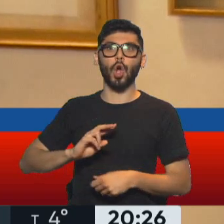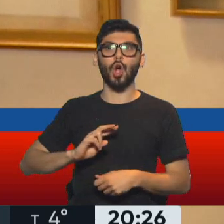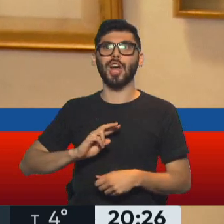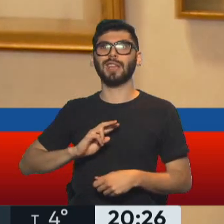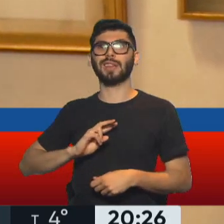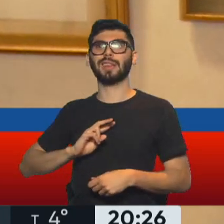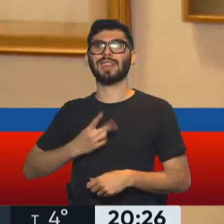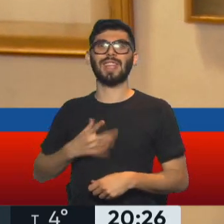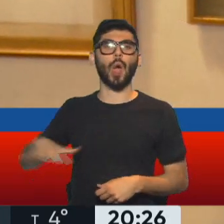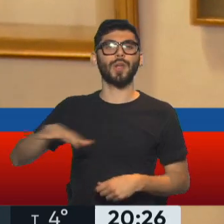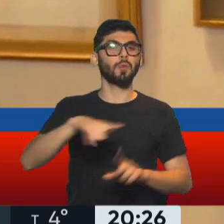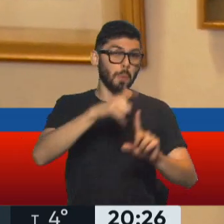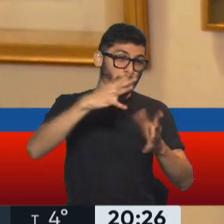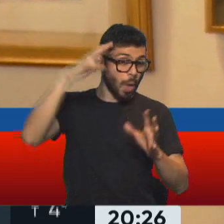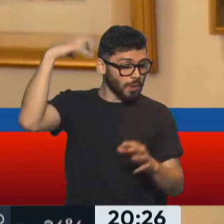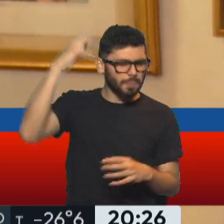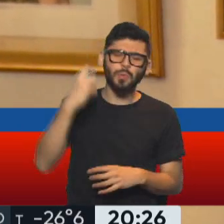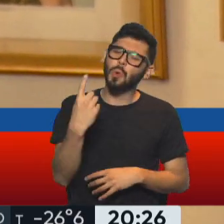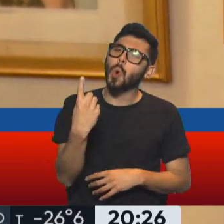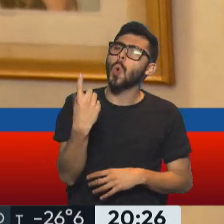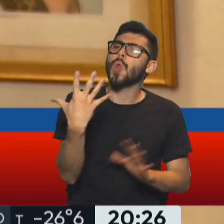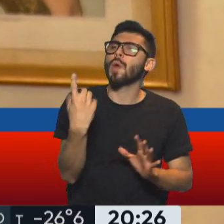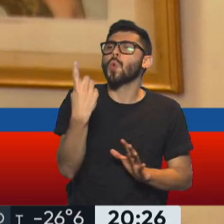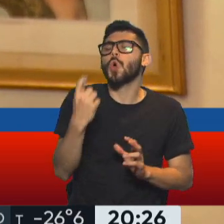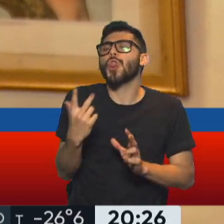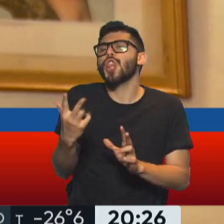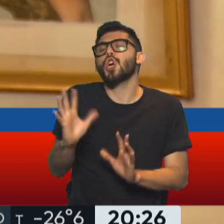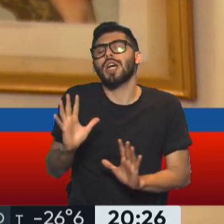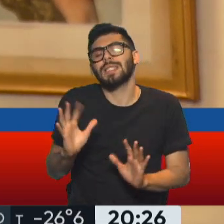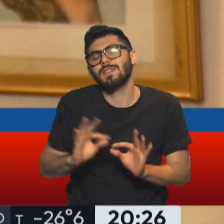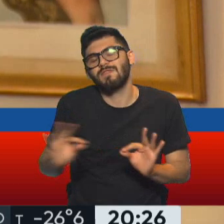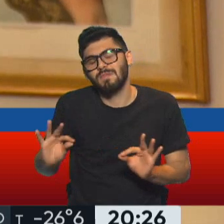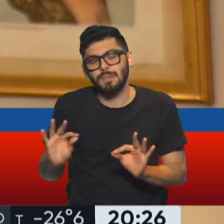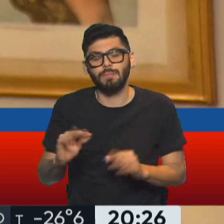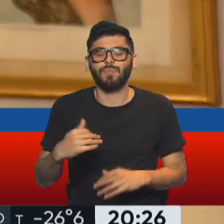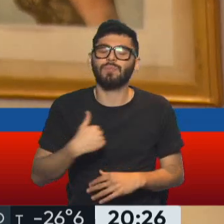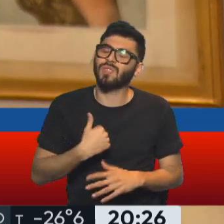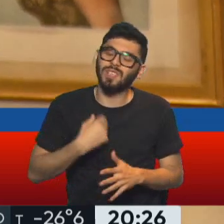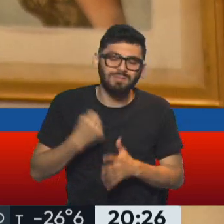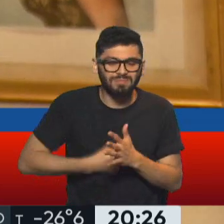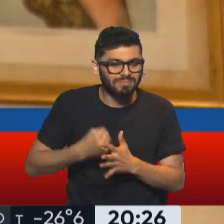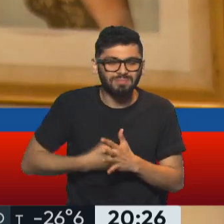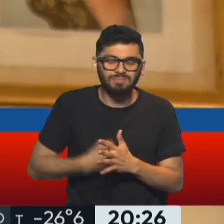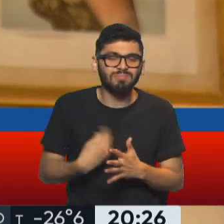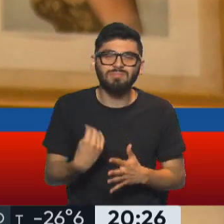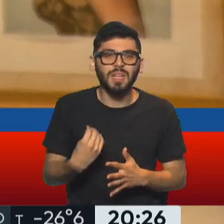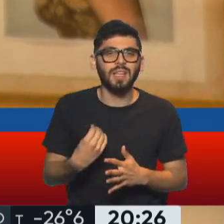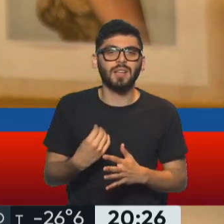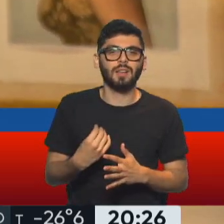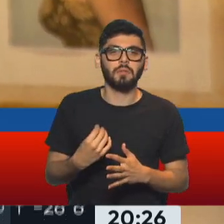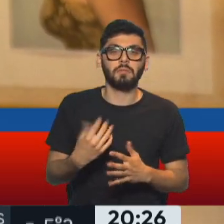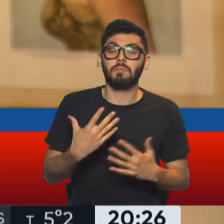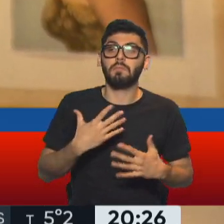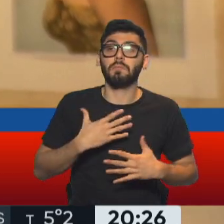dijo alguna vez eso. Yo lo que intento hacer es cumplir con el rol que entiendo que